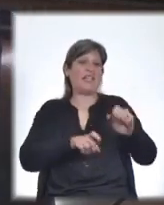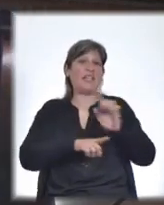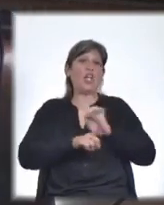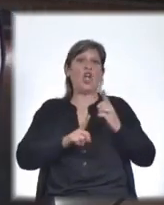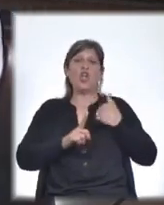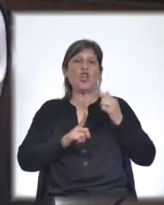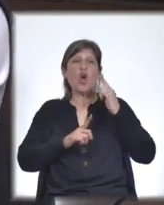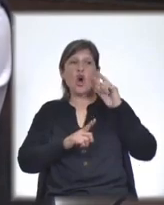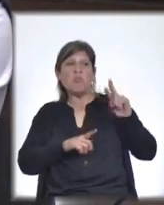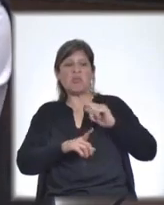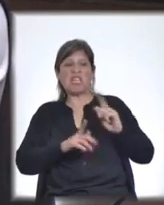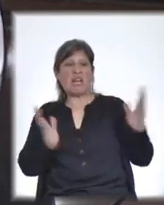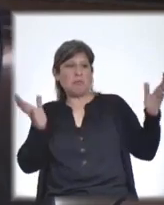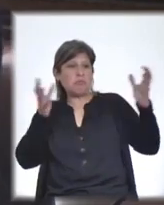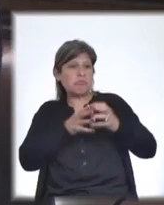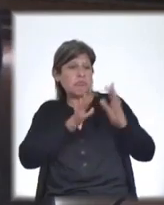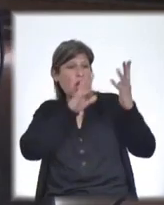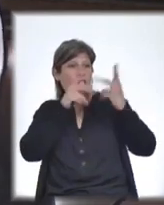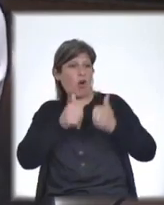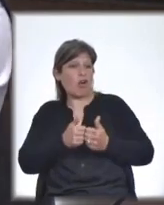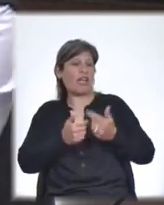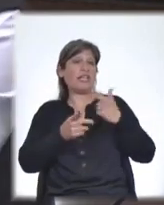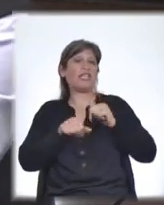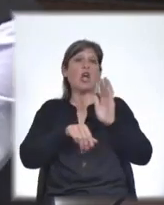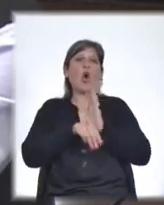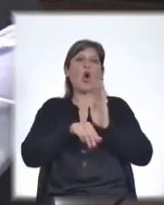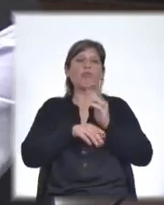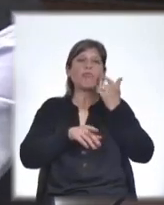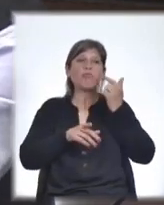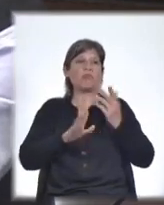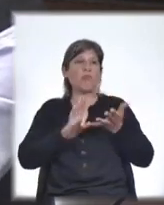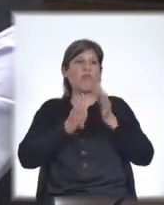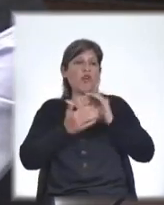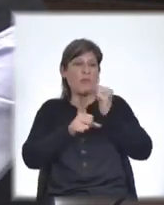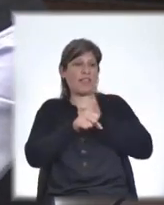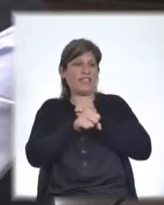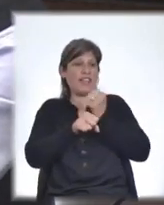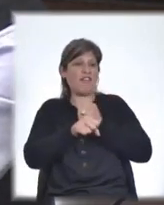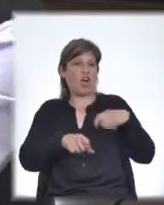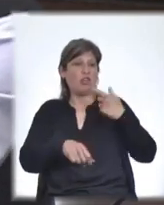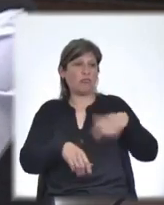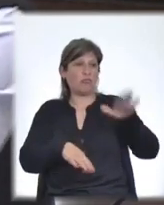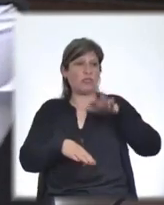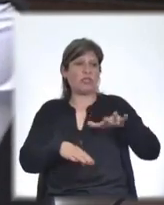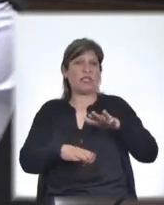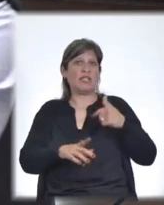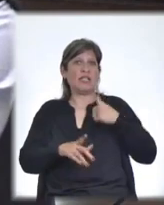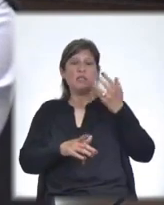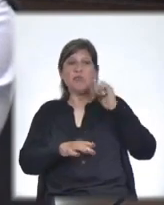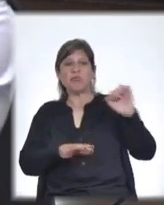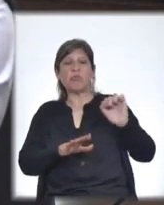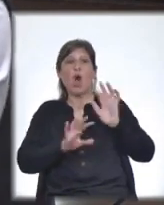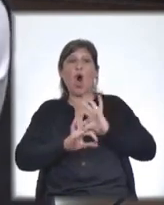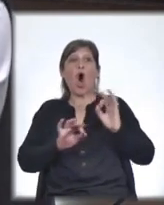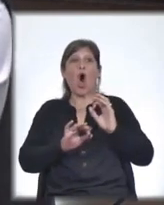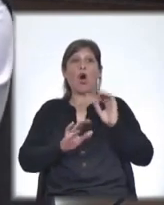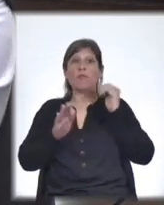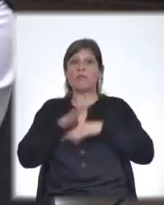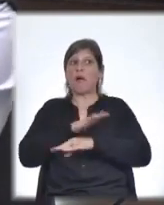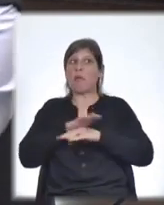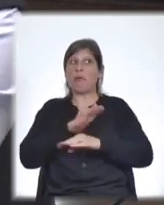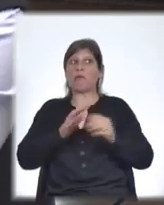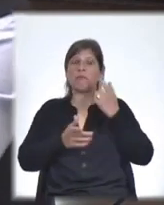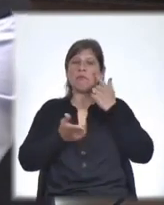colectiva y organizada como una herramienta de superación individual y social, y lo que es peor aún, ignora u oculta que las sociedades